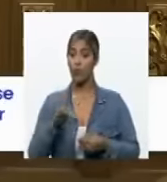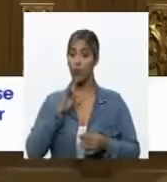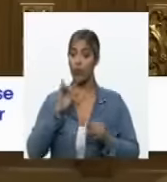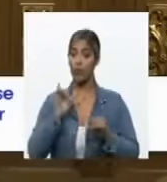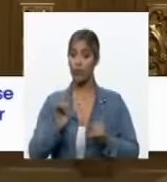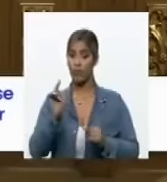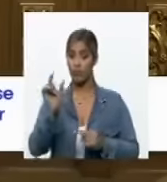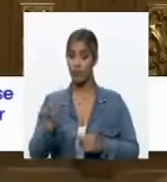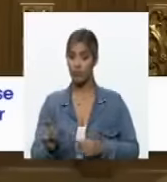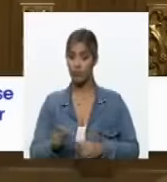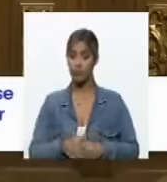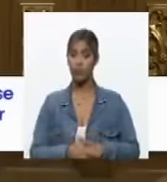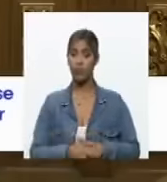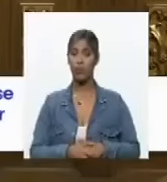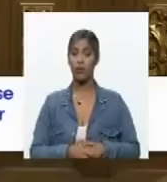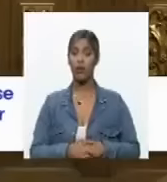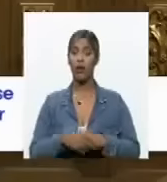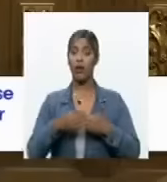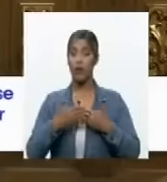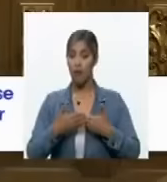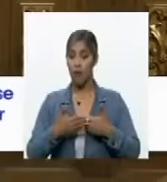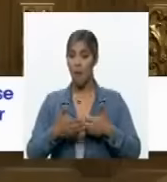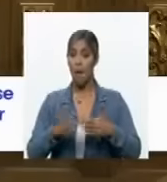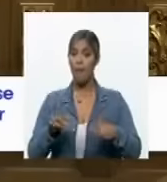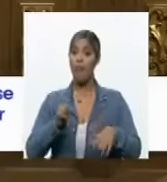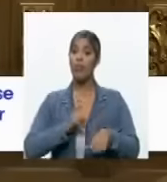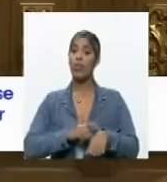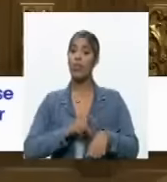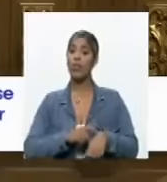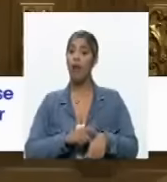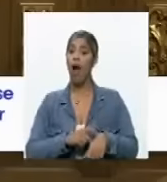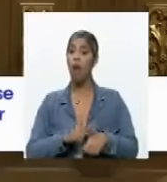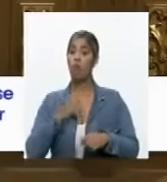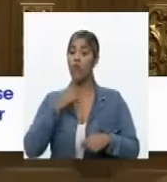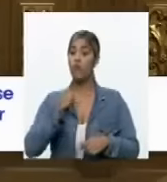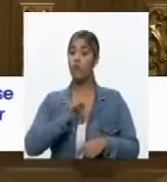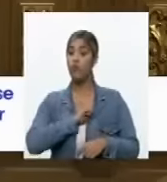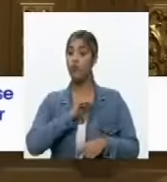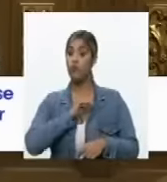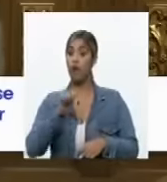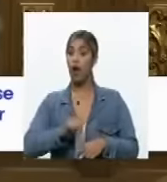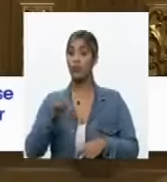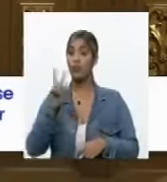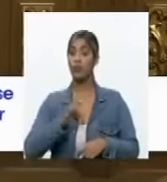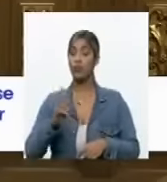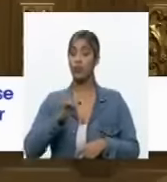Gubernier, se inauguró un periodo tenebroso en Venezuela,